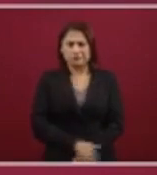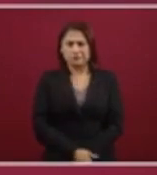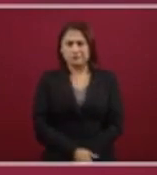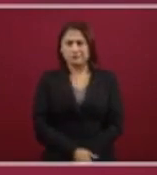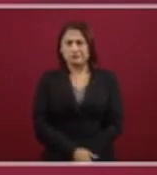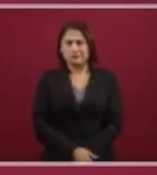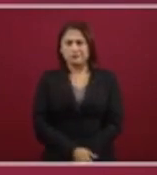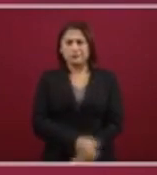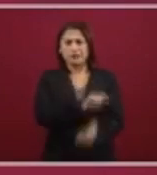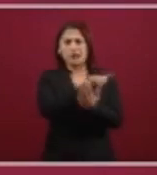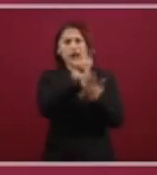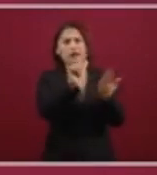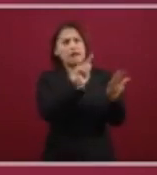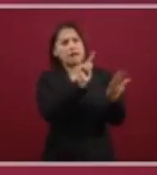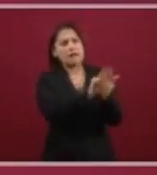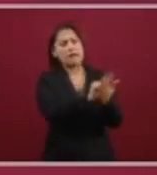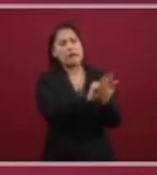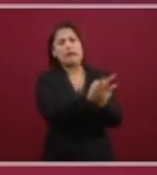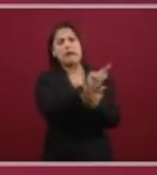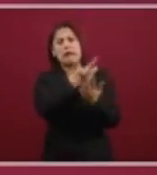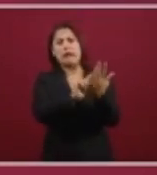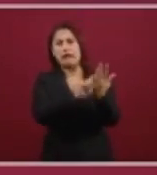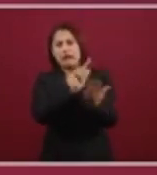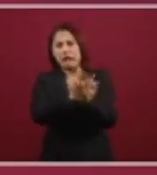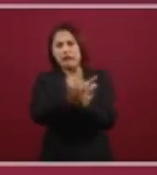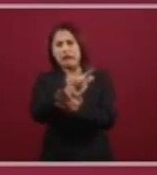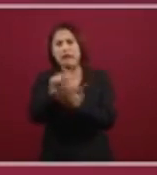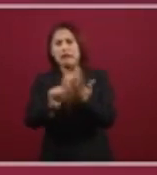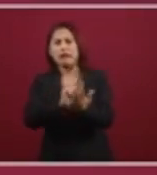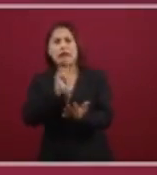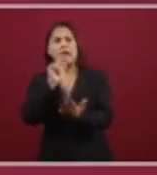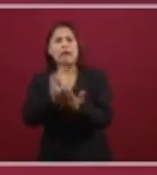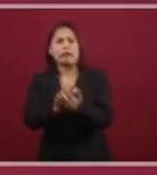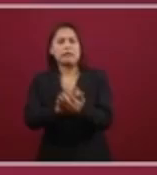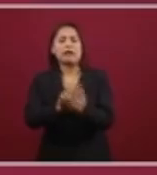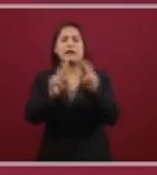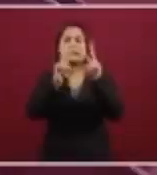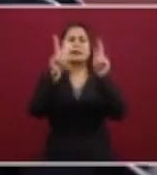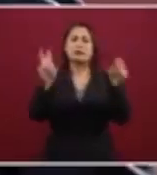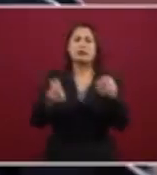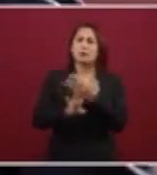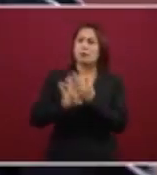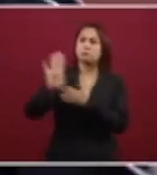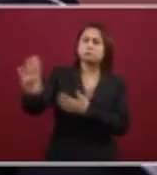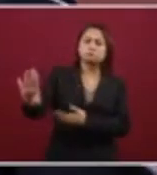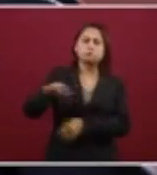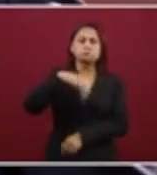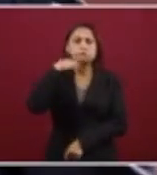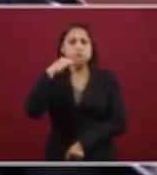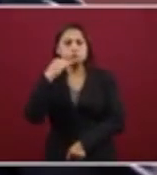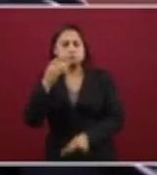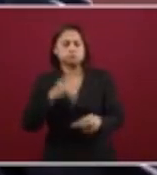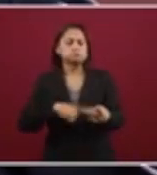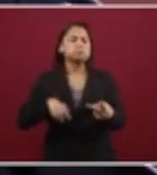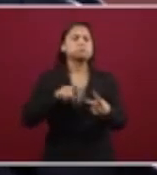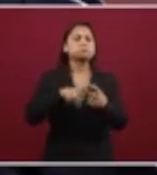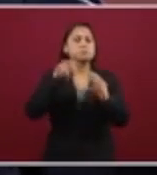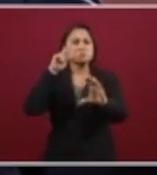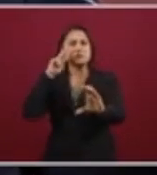¿Cuántas leyes aprobaron? Anticorrupción, transparencia. Y era una